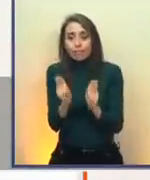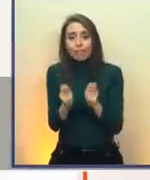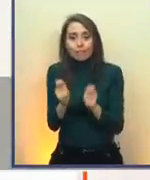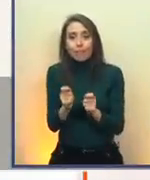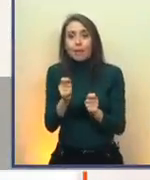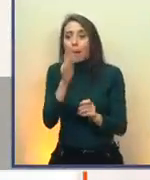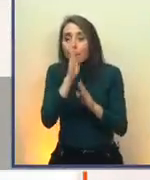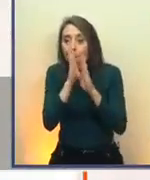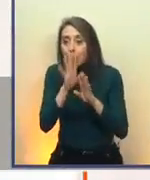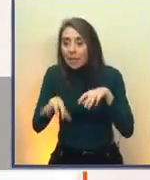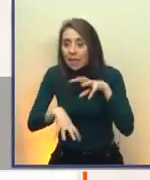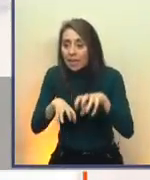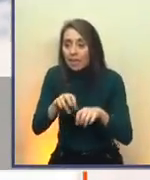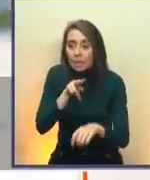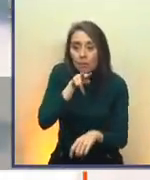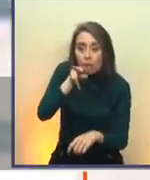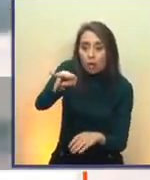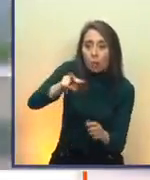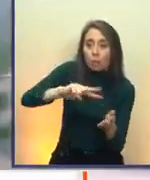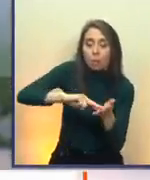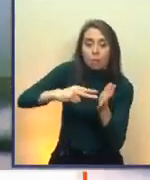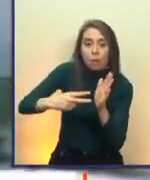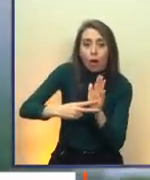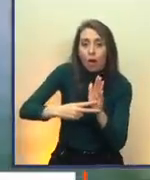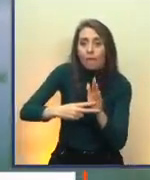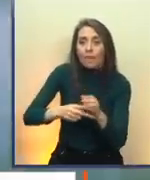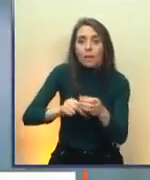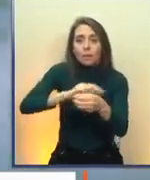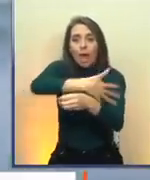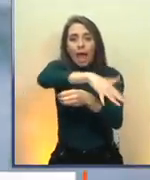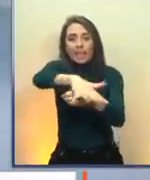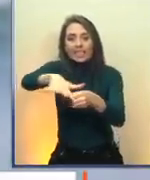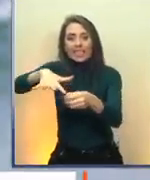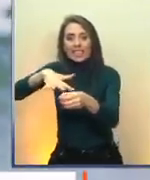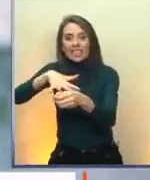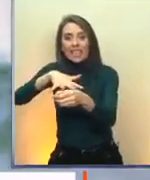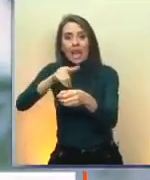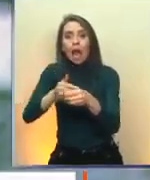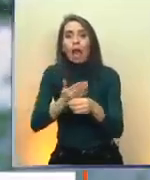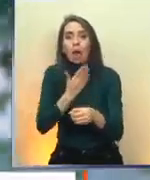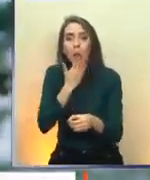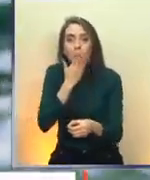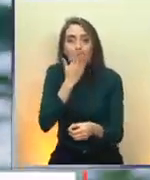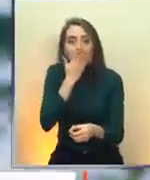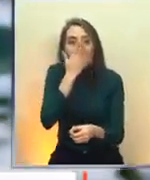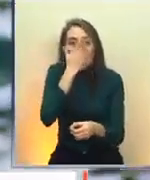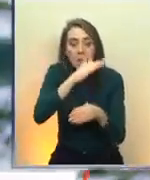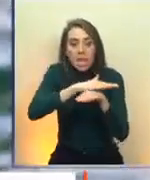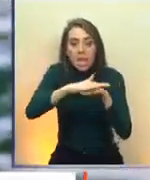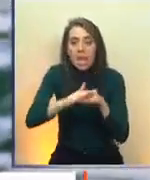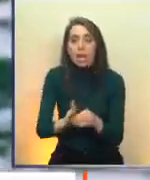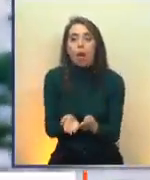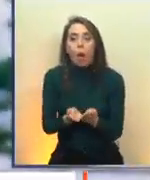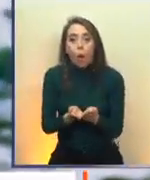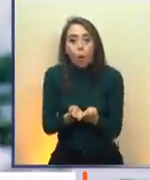gli eschimesi hanno risolto il problema catturando un'isola di ghiaccio. Fueron in un bote de